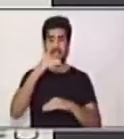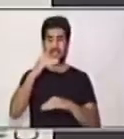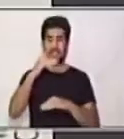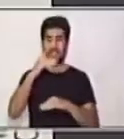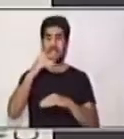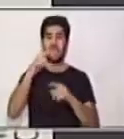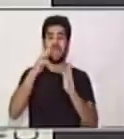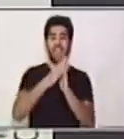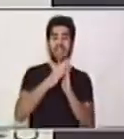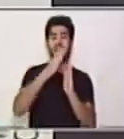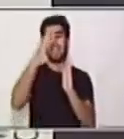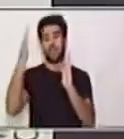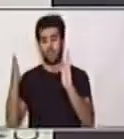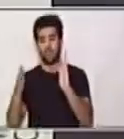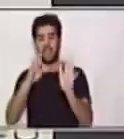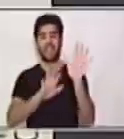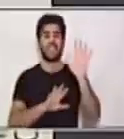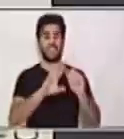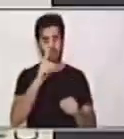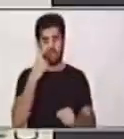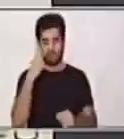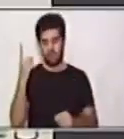7. 13